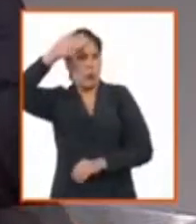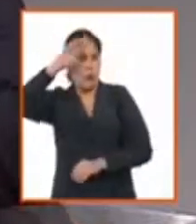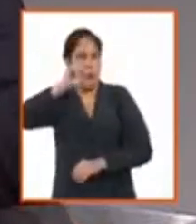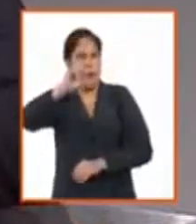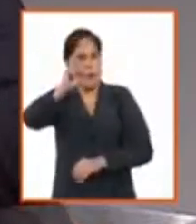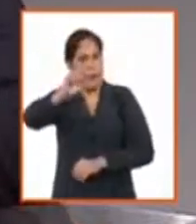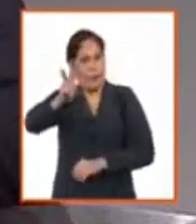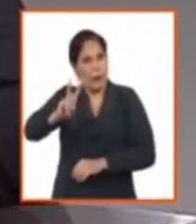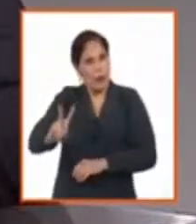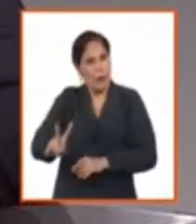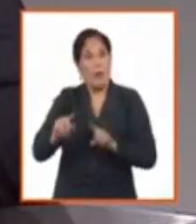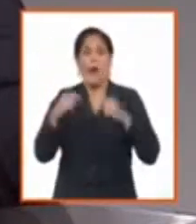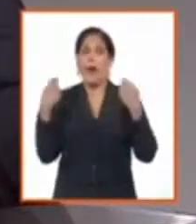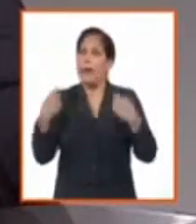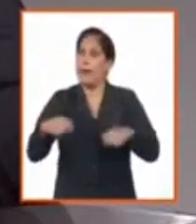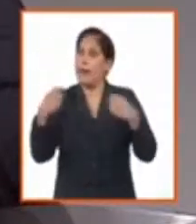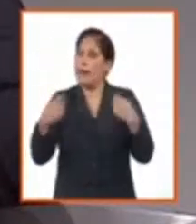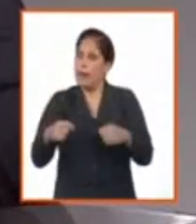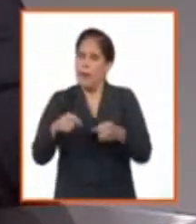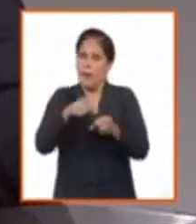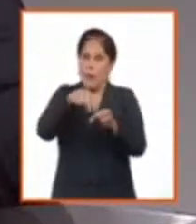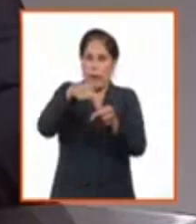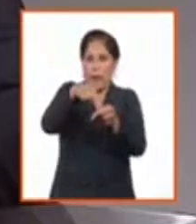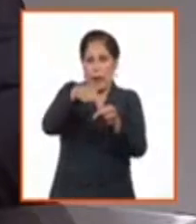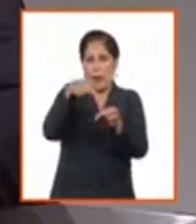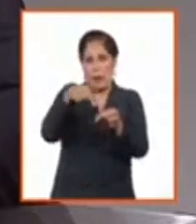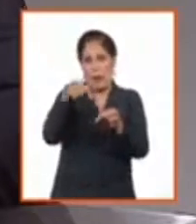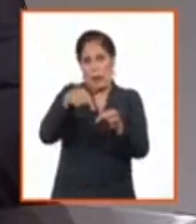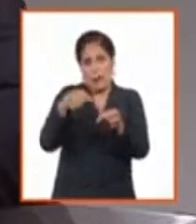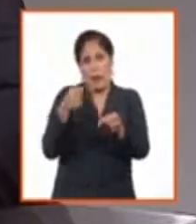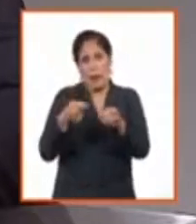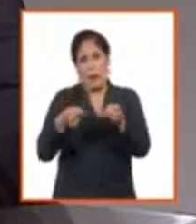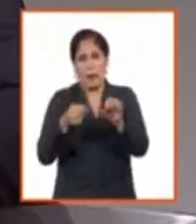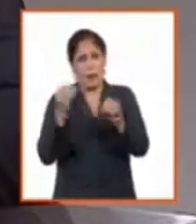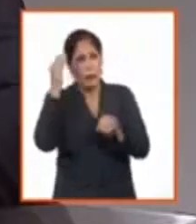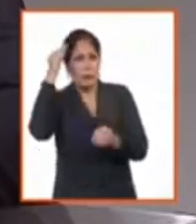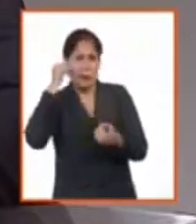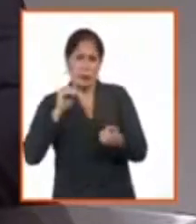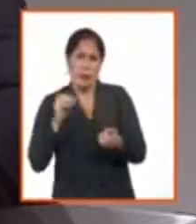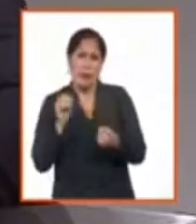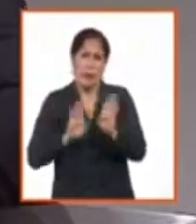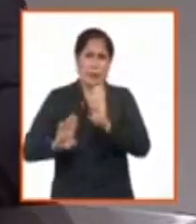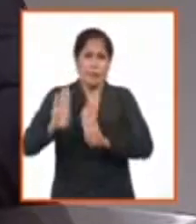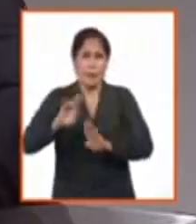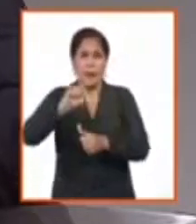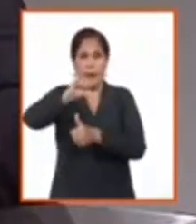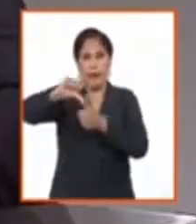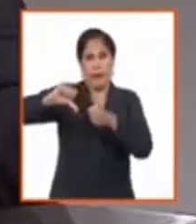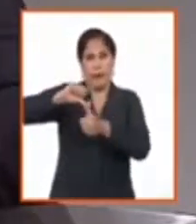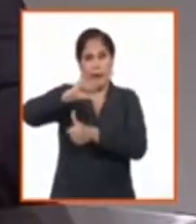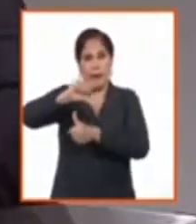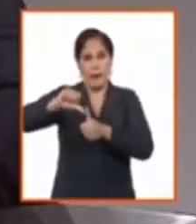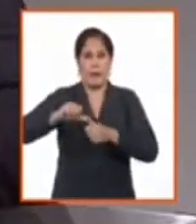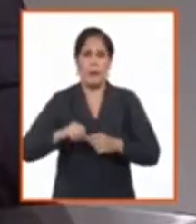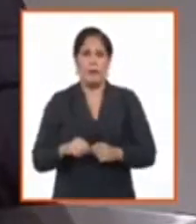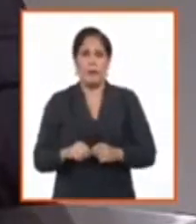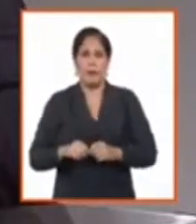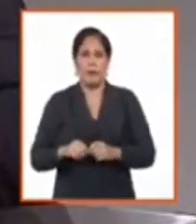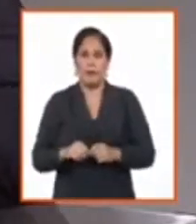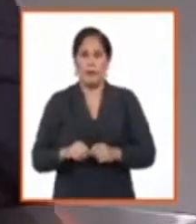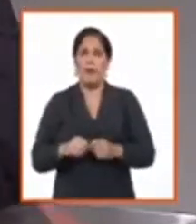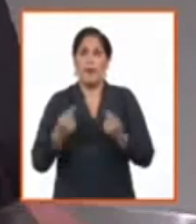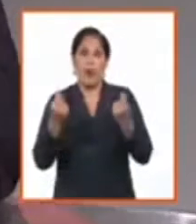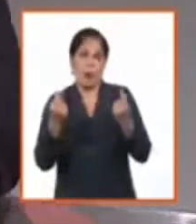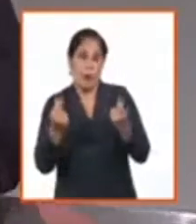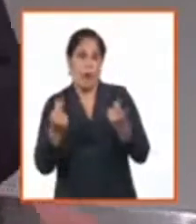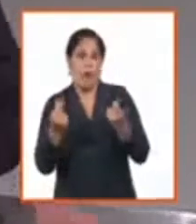para esos pequeños estados en saddle del caribe muy vulnerable económicamente